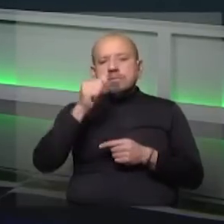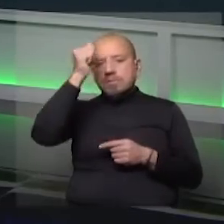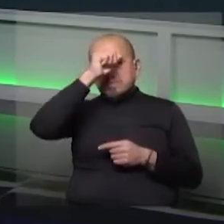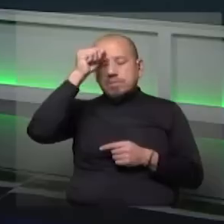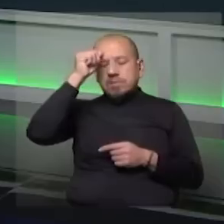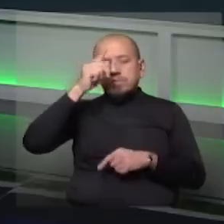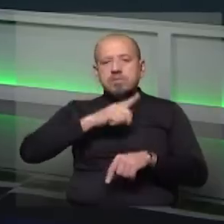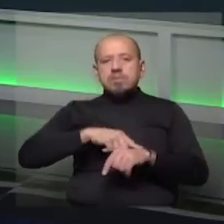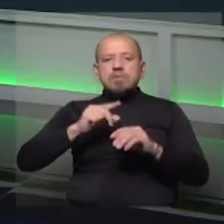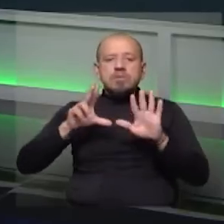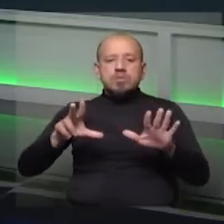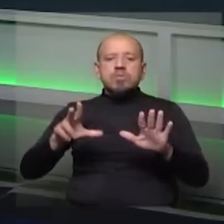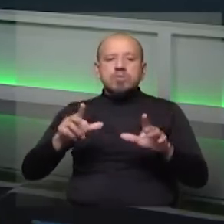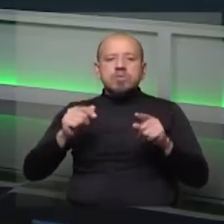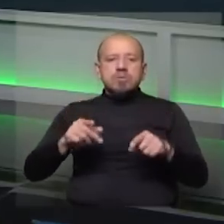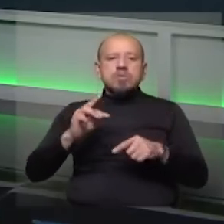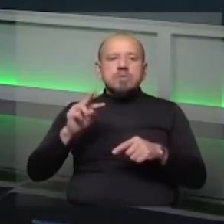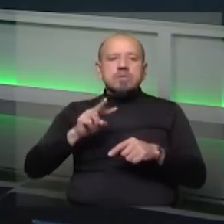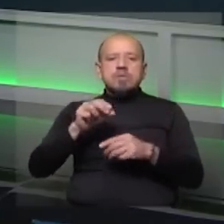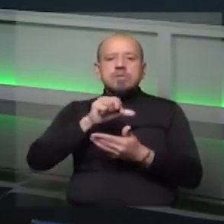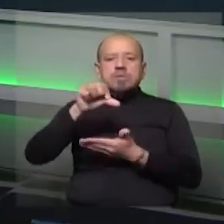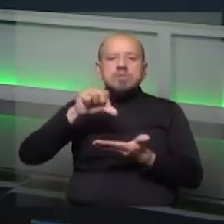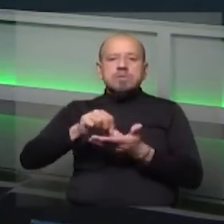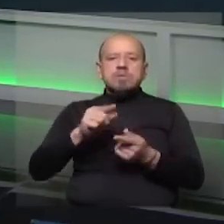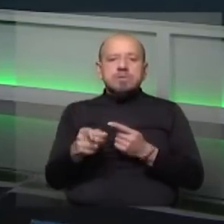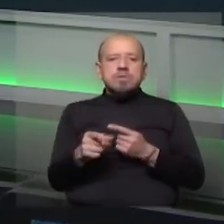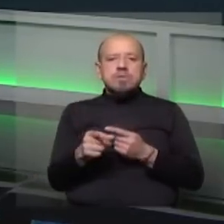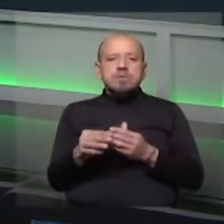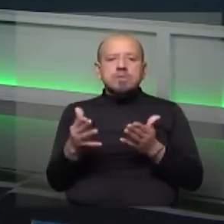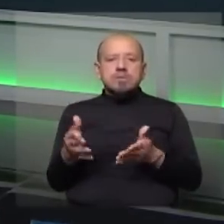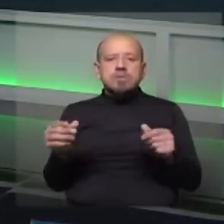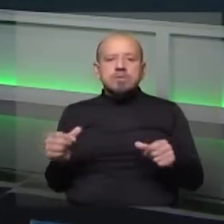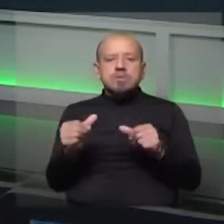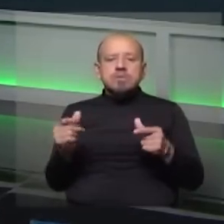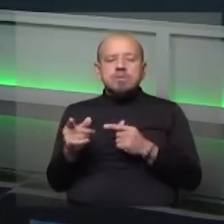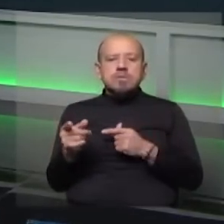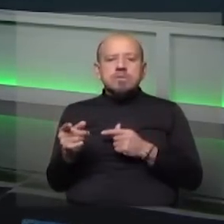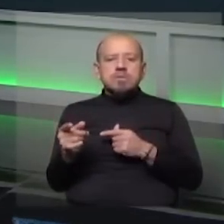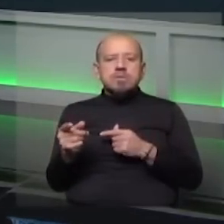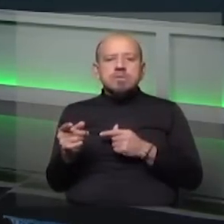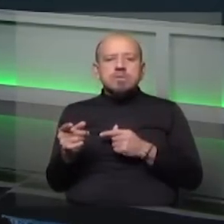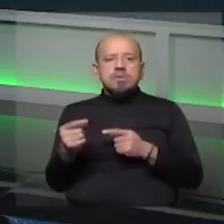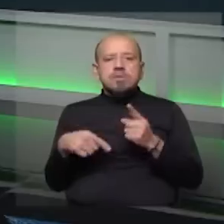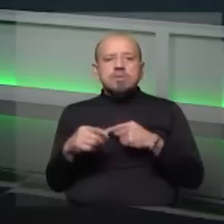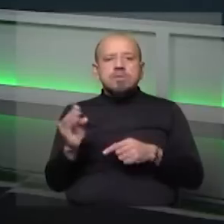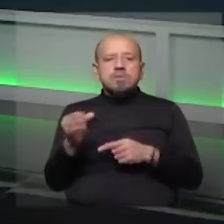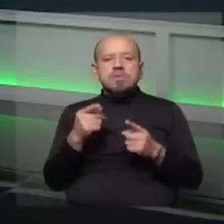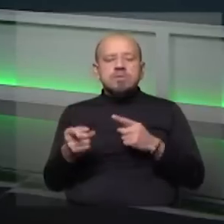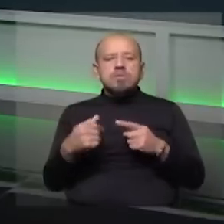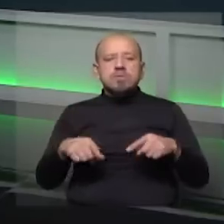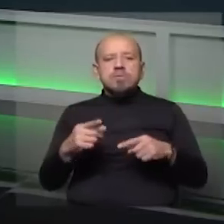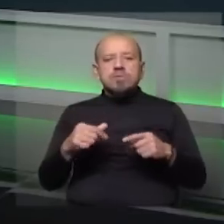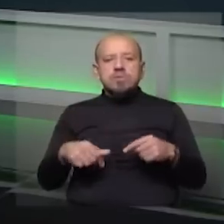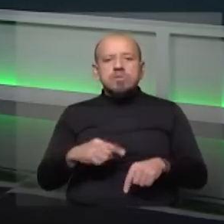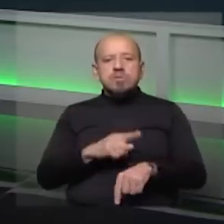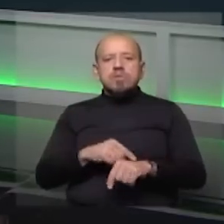partir de las 20 horas aquí en tv ciudad en el programa Sin fronteras vamos a estar haciendo una emisión especial de todo lo que ocurre en vivo a partir